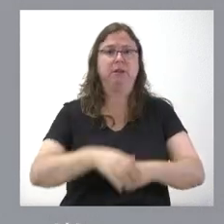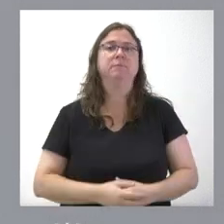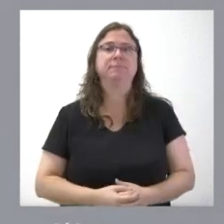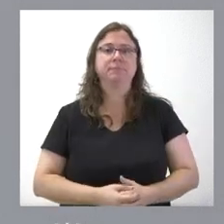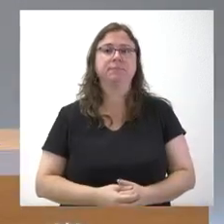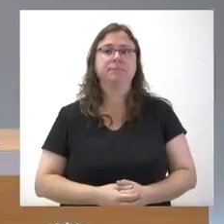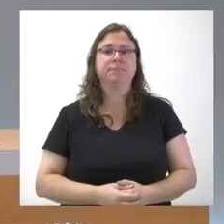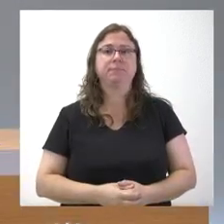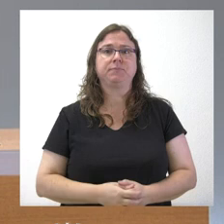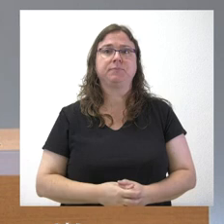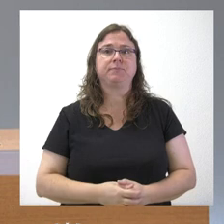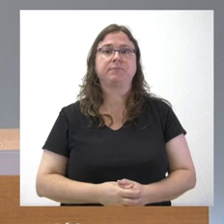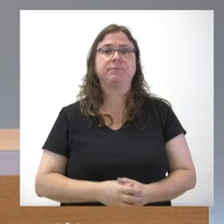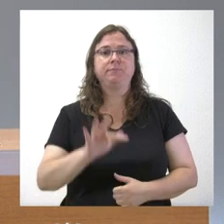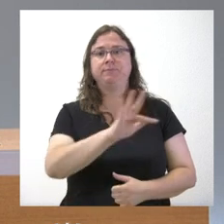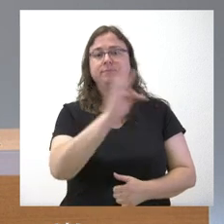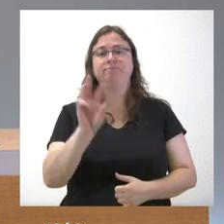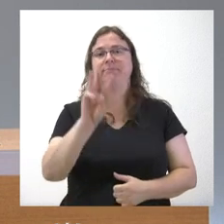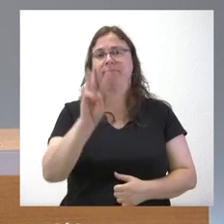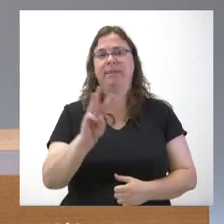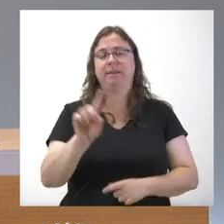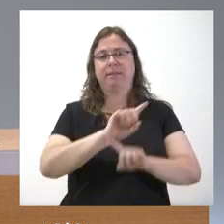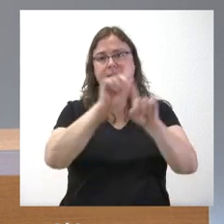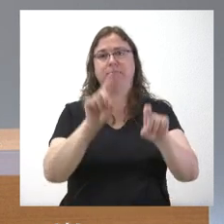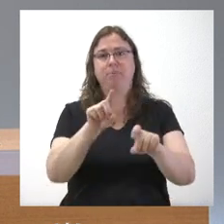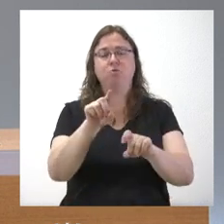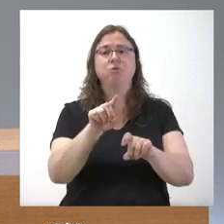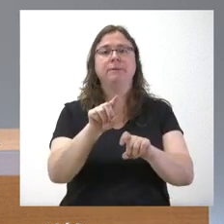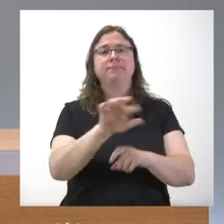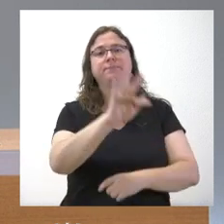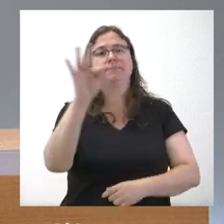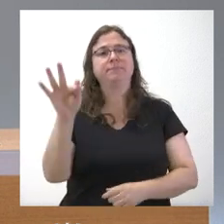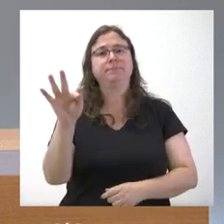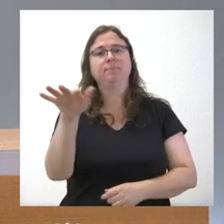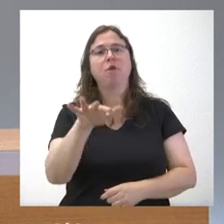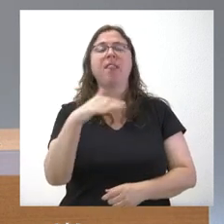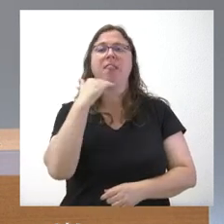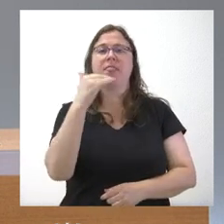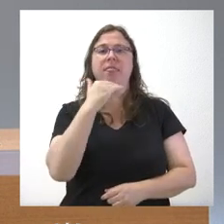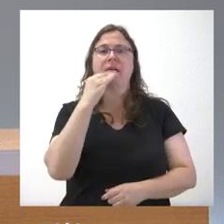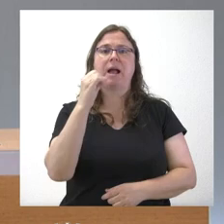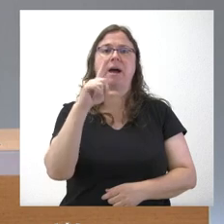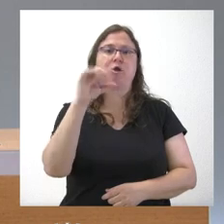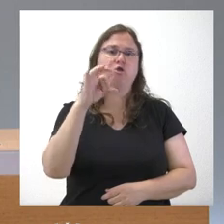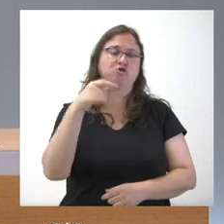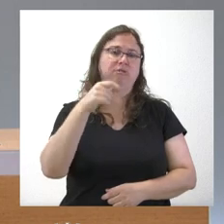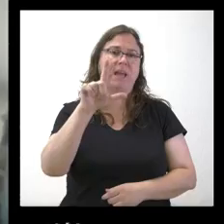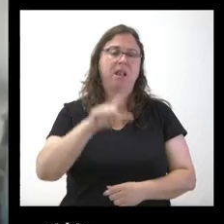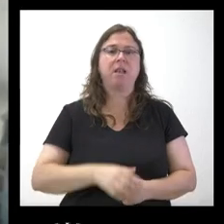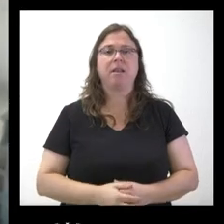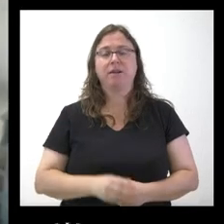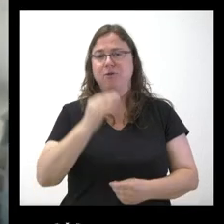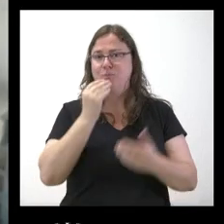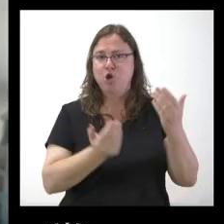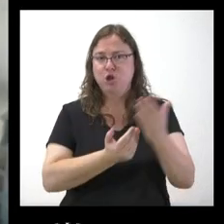León pues vamos a por la tercera intervención en este turno que nos llega desde Zamora Carlos Gil Buenos días la